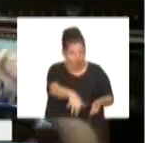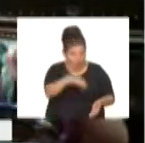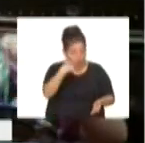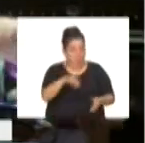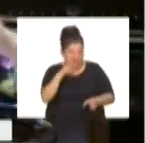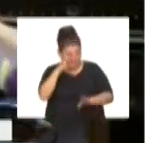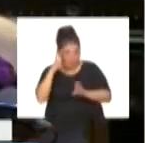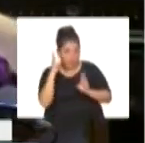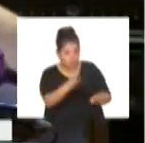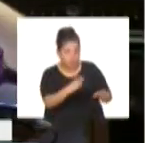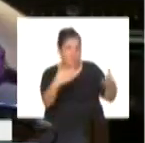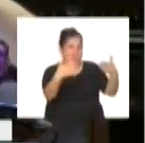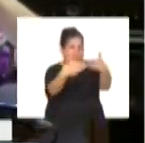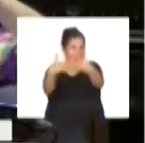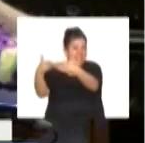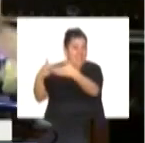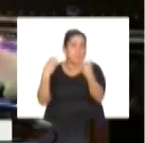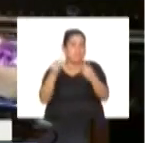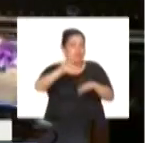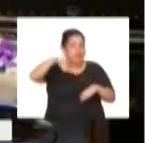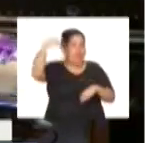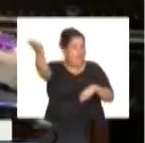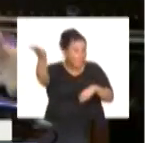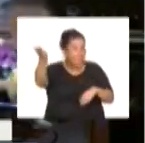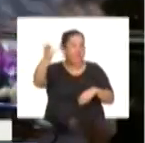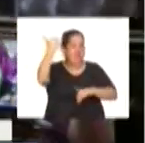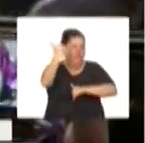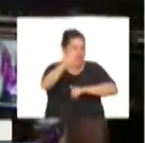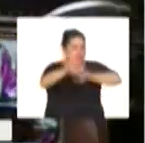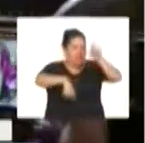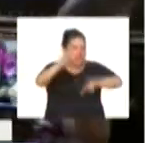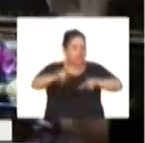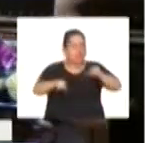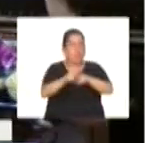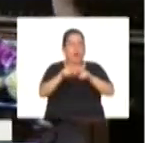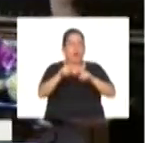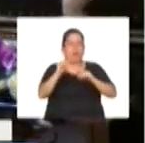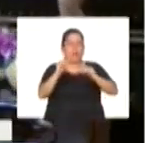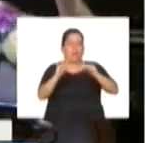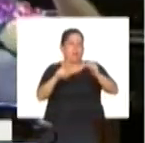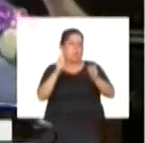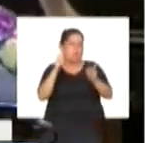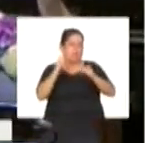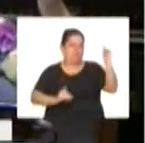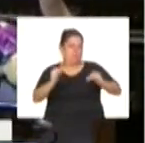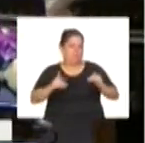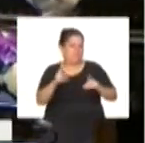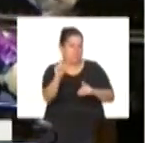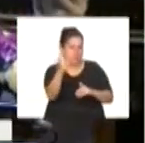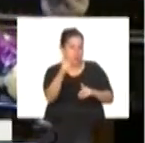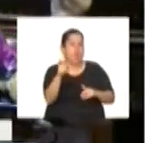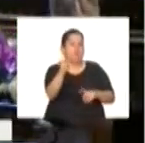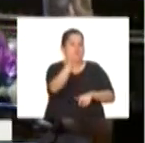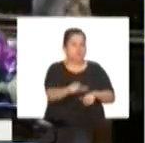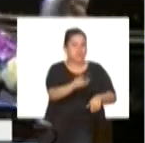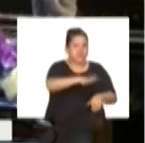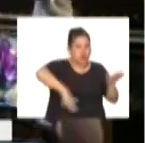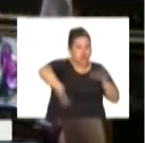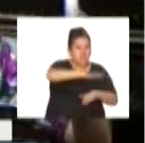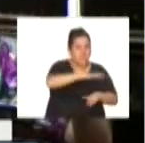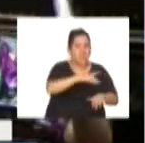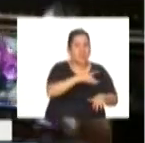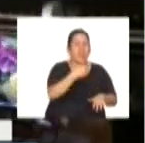intento excesivo de diferenciarse que le deja, si vos me decís que el gobierno